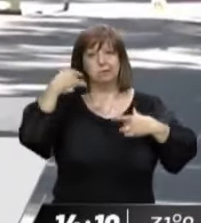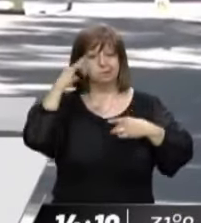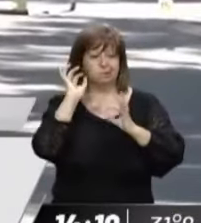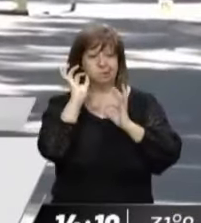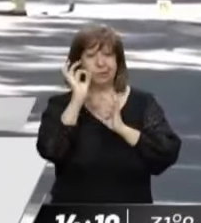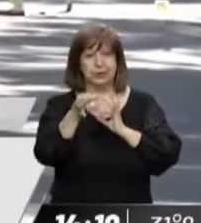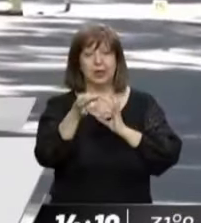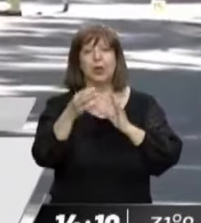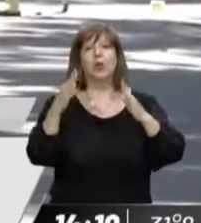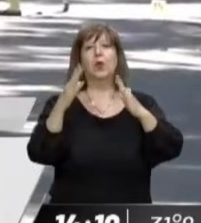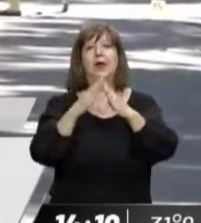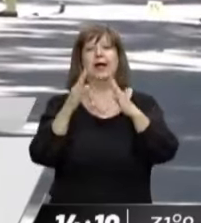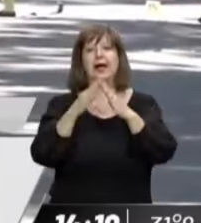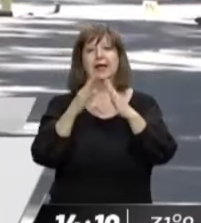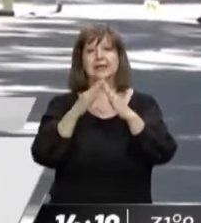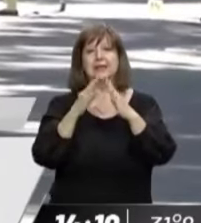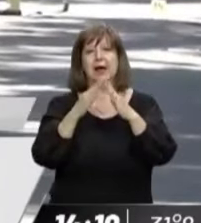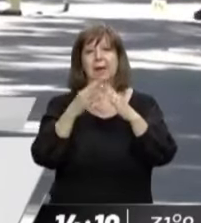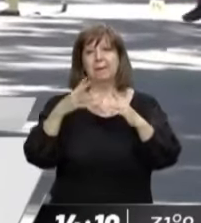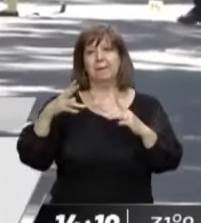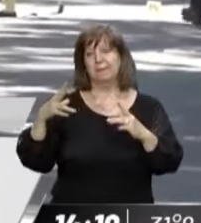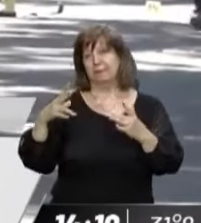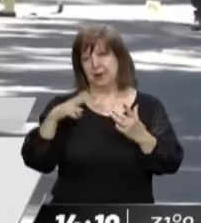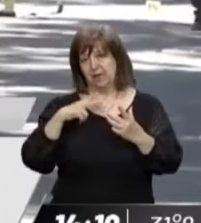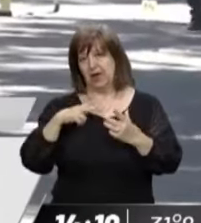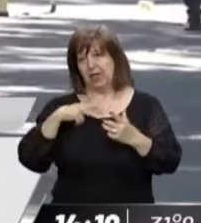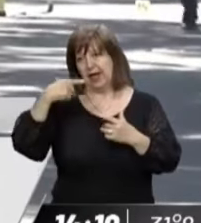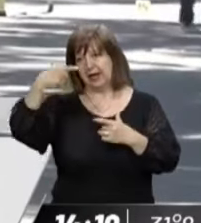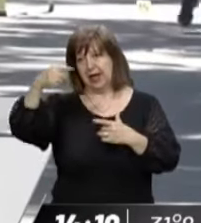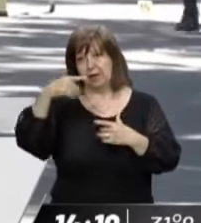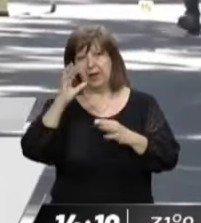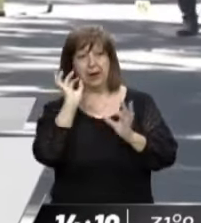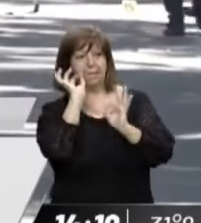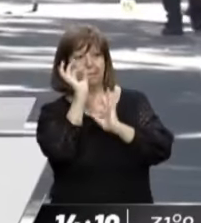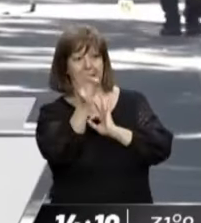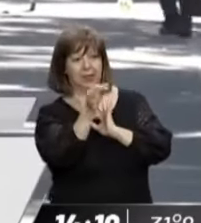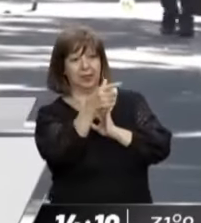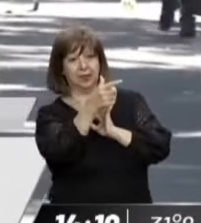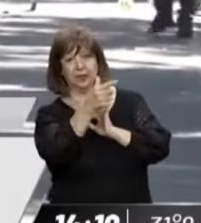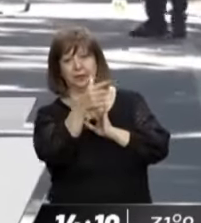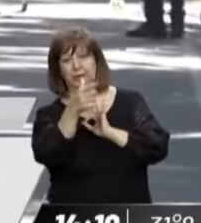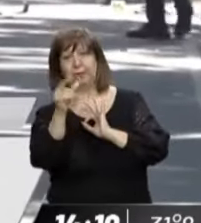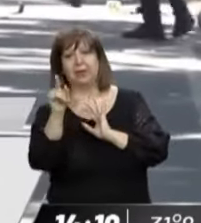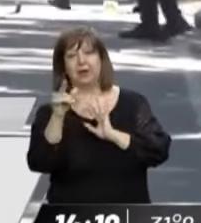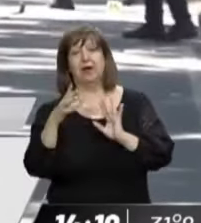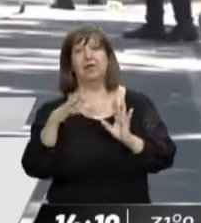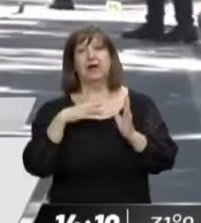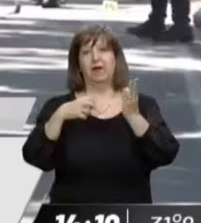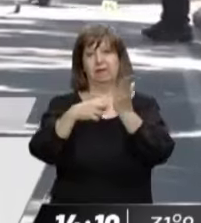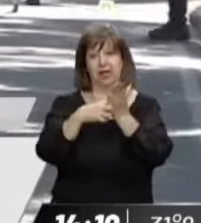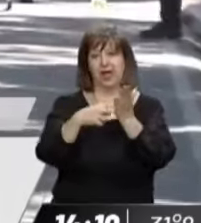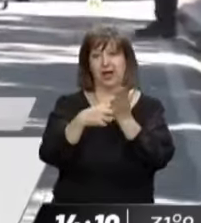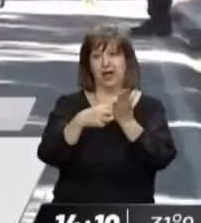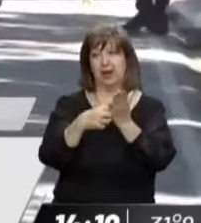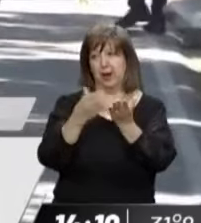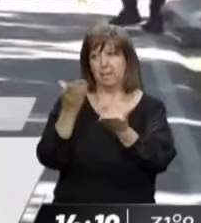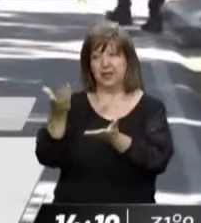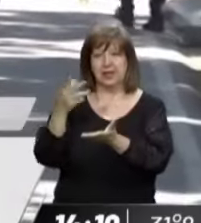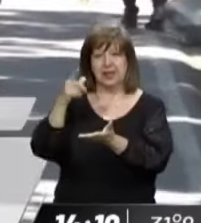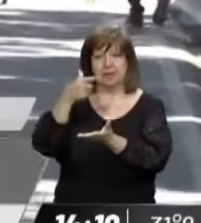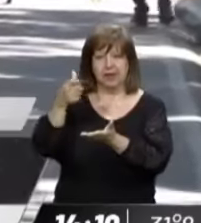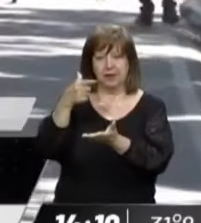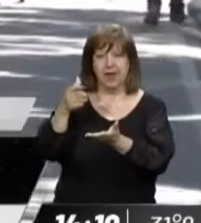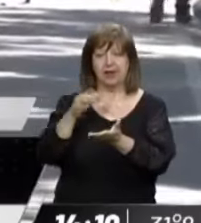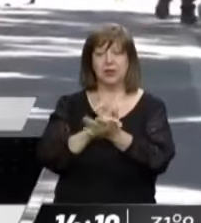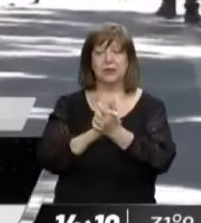cámara privada de una casa que grabó por completo el accidente. Eso es lo que nos decía recién el fiscal. Bien. Bueno, Juan, te